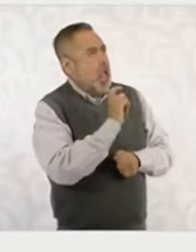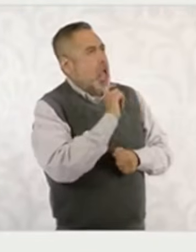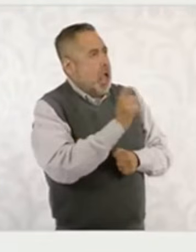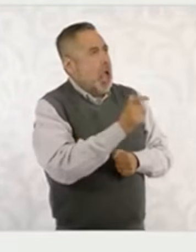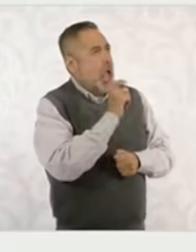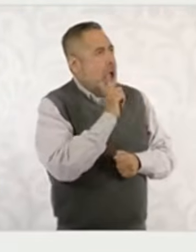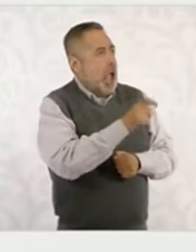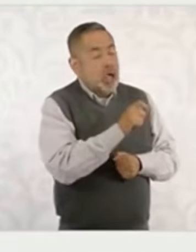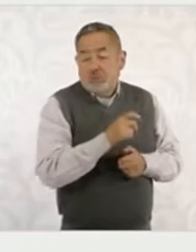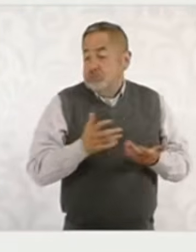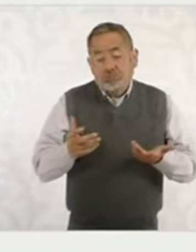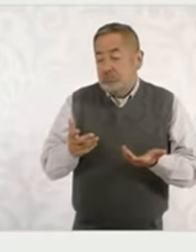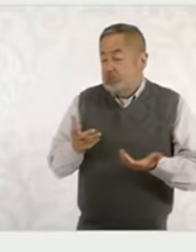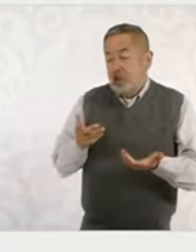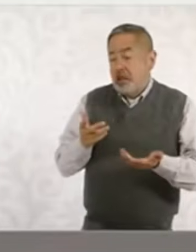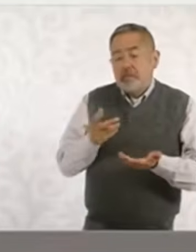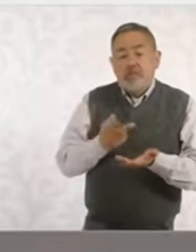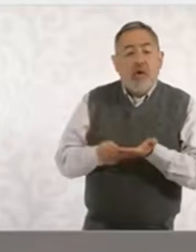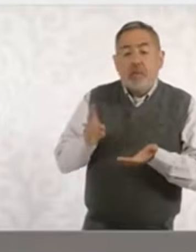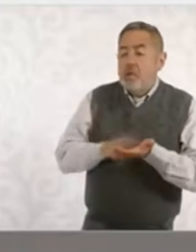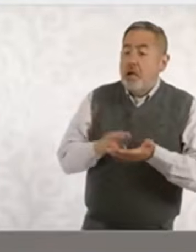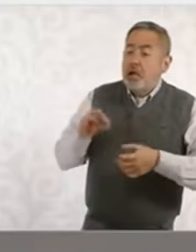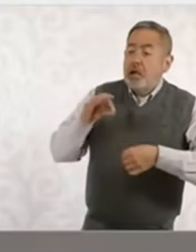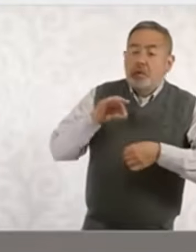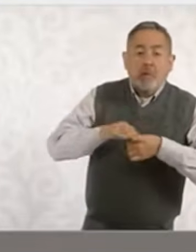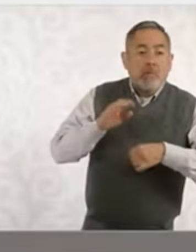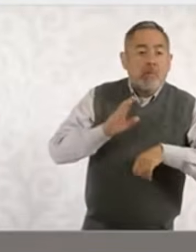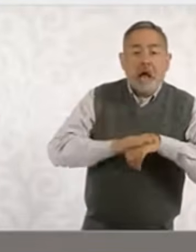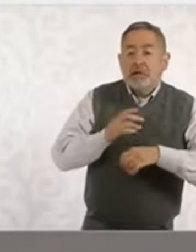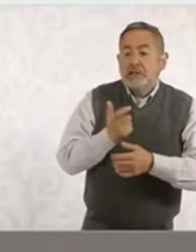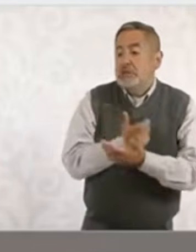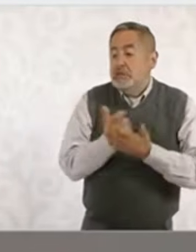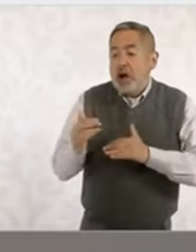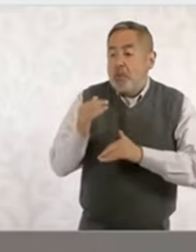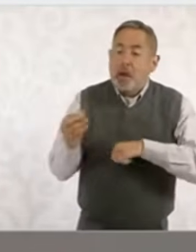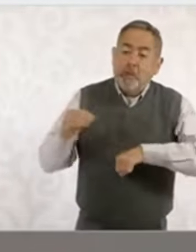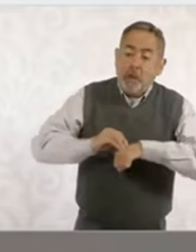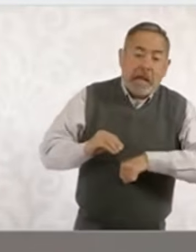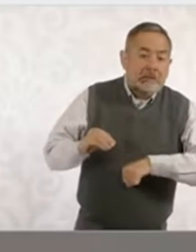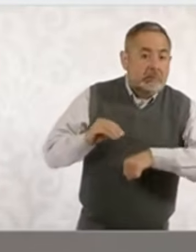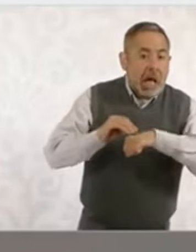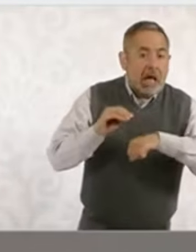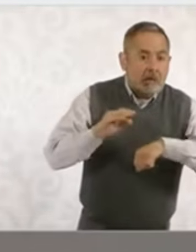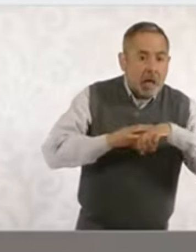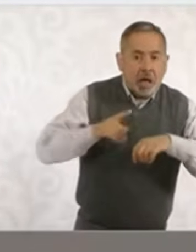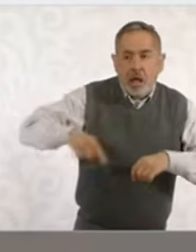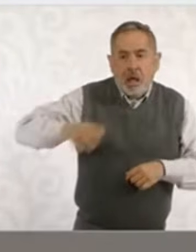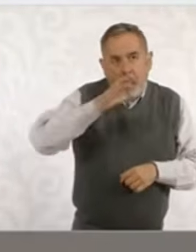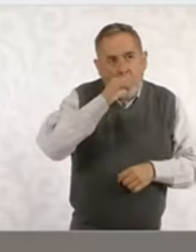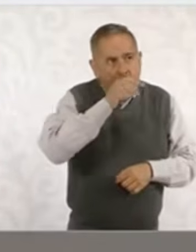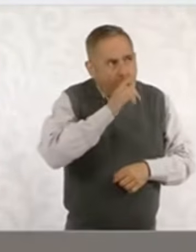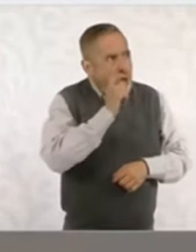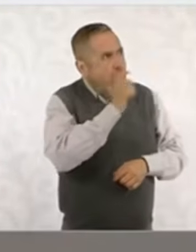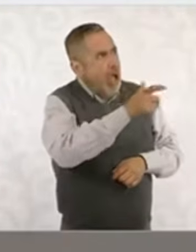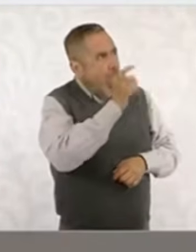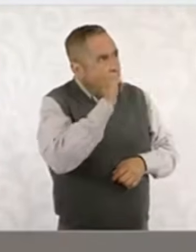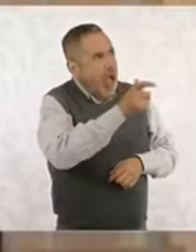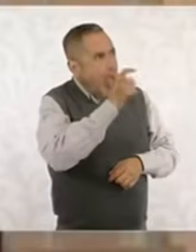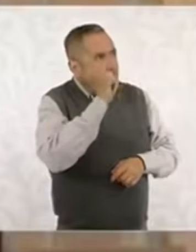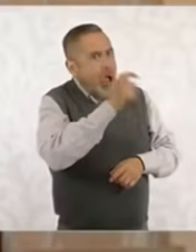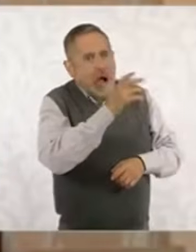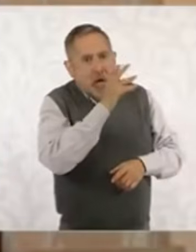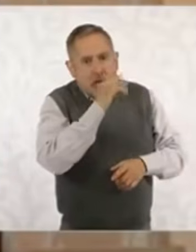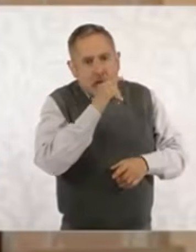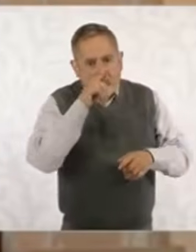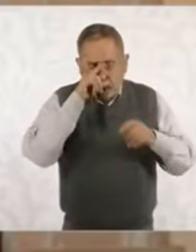un interés, el incremento del salario mínimo, y eso convirtió a todos estos créditos en impagables.